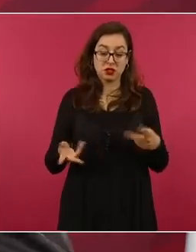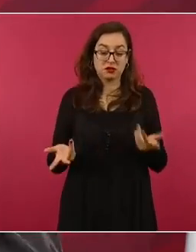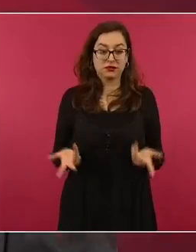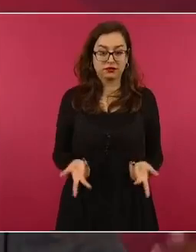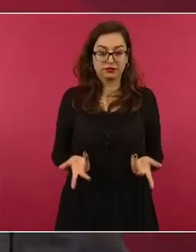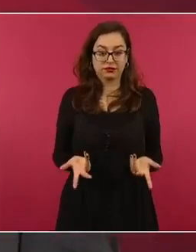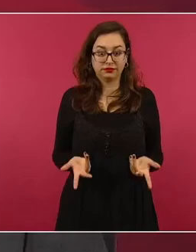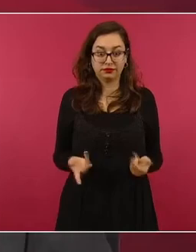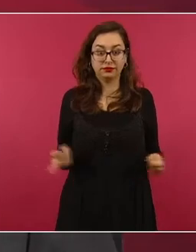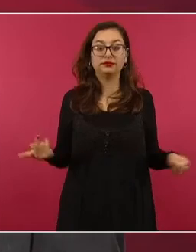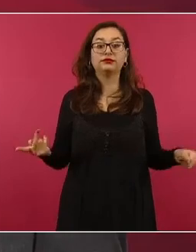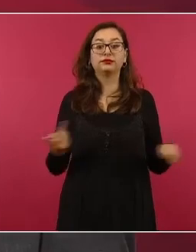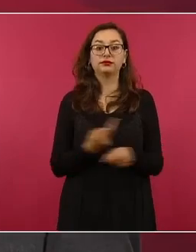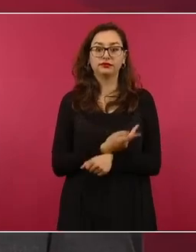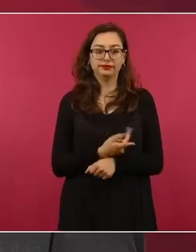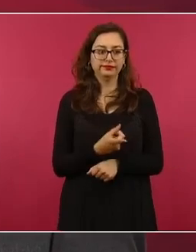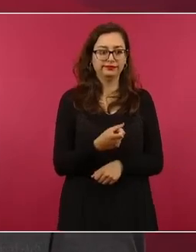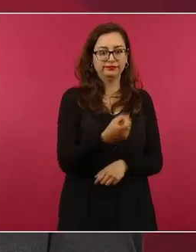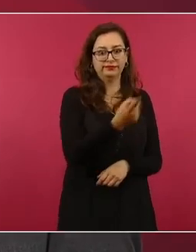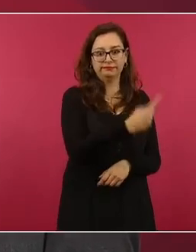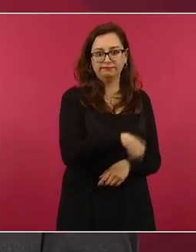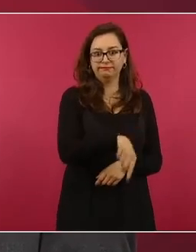Entonces, por eso,